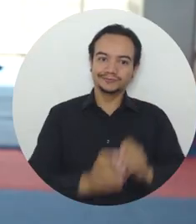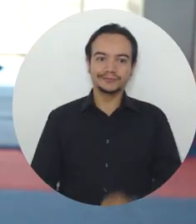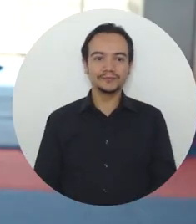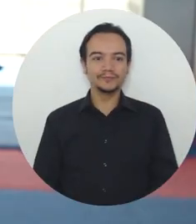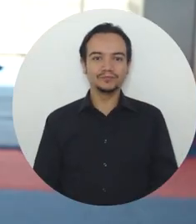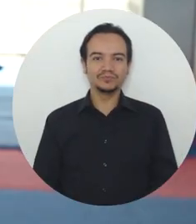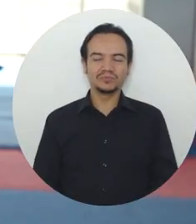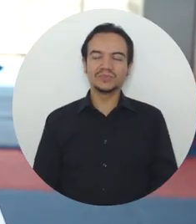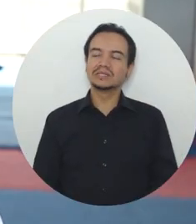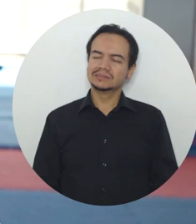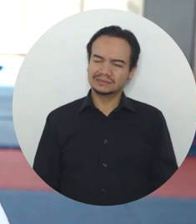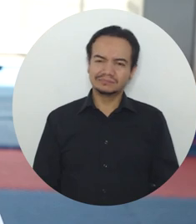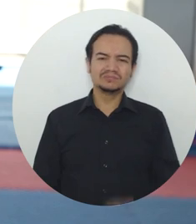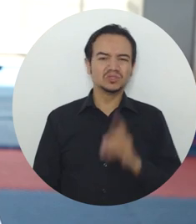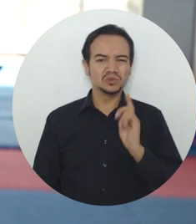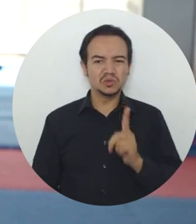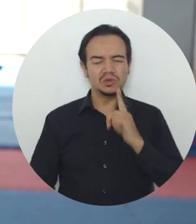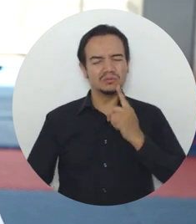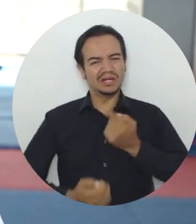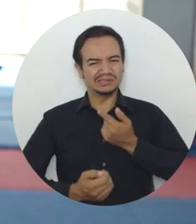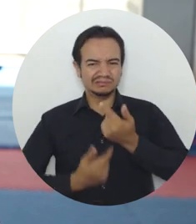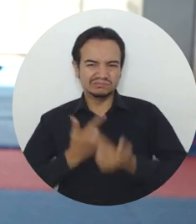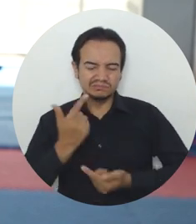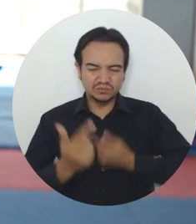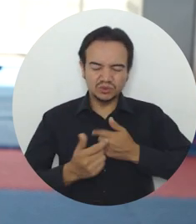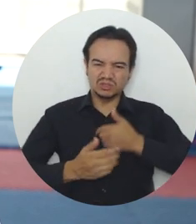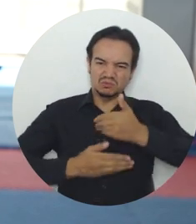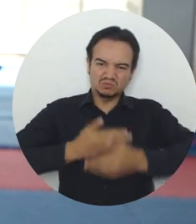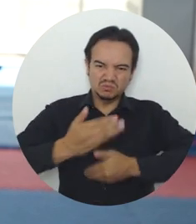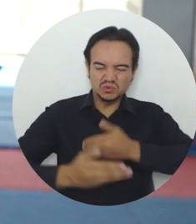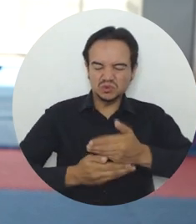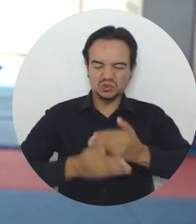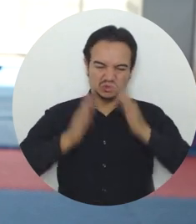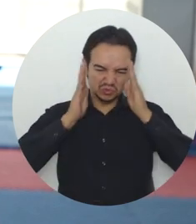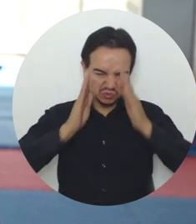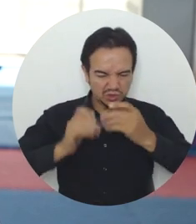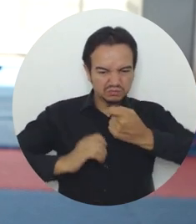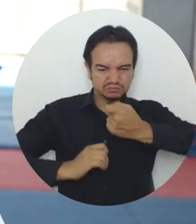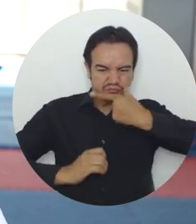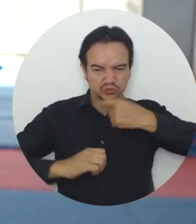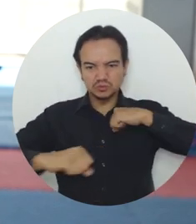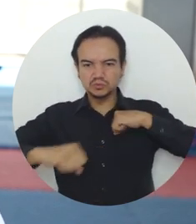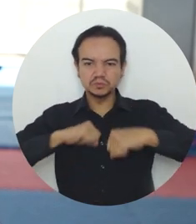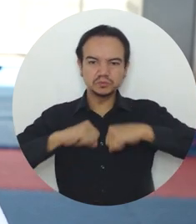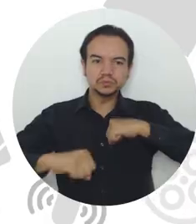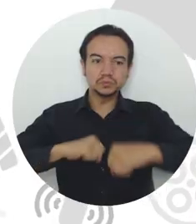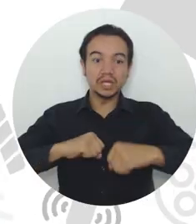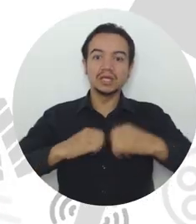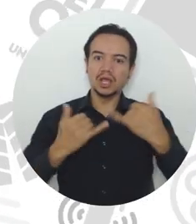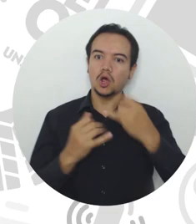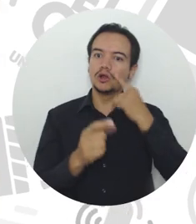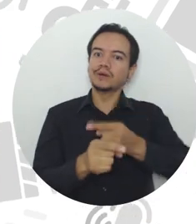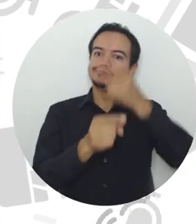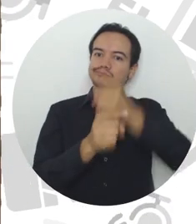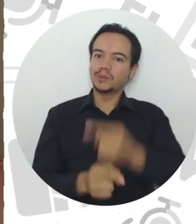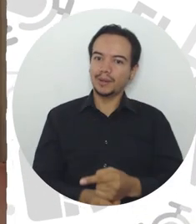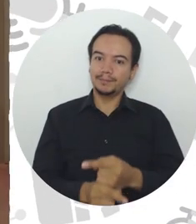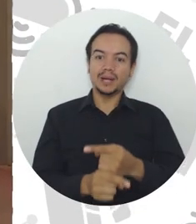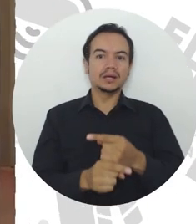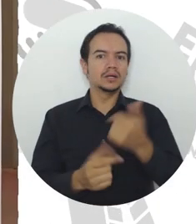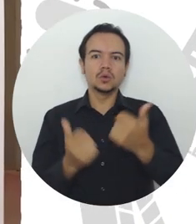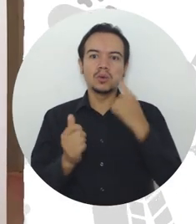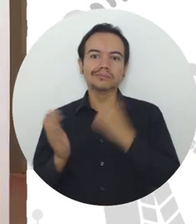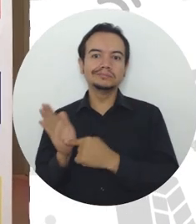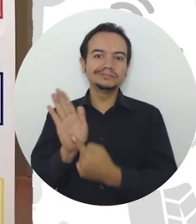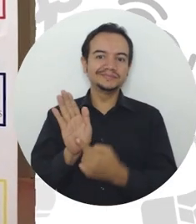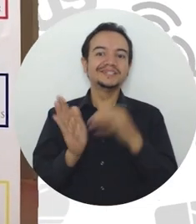Es un trabajo continuo de disciplina que se viene realizando y bueno, acá se dan los resultados y